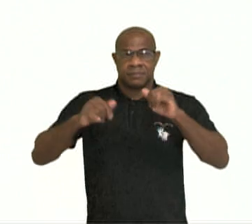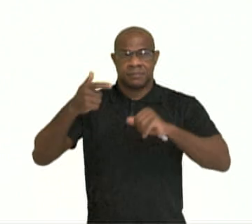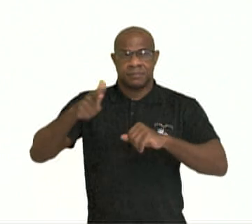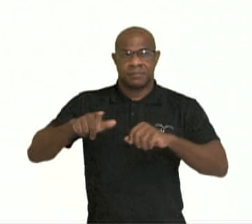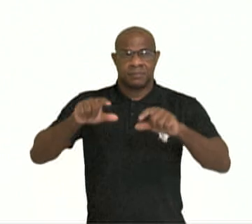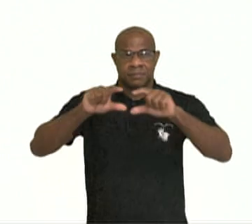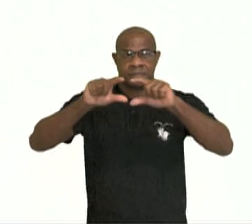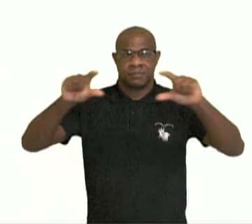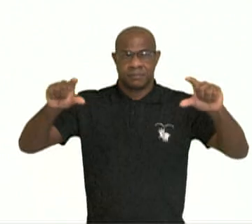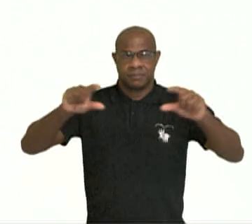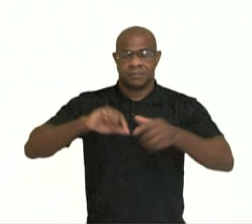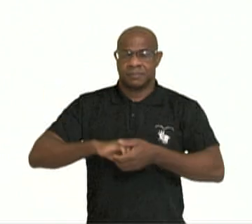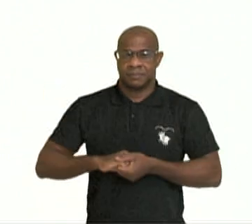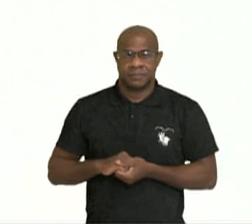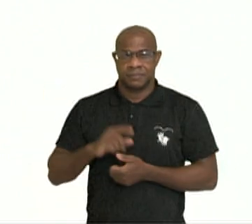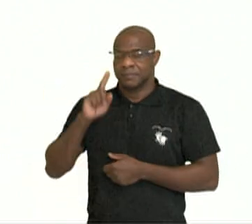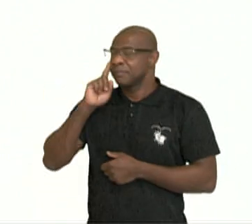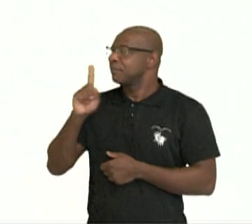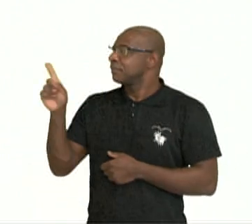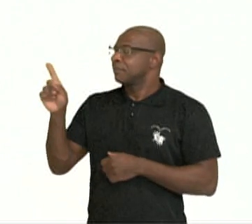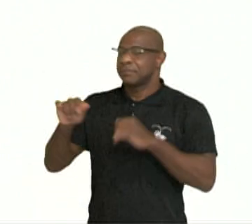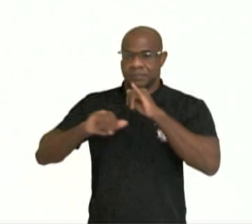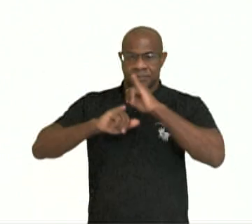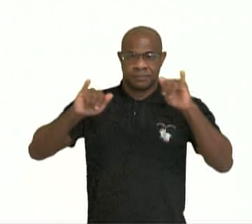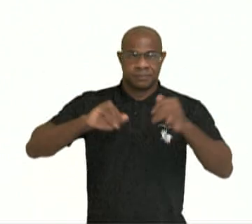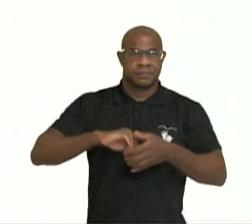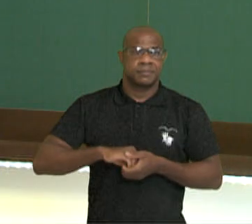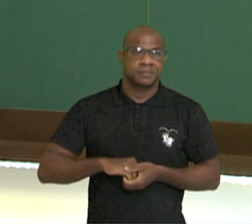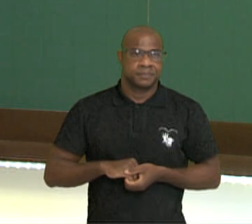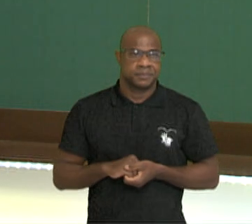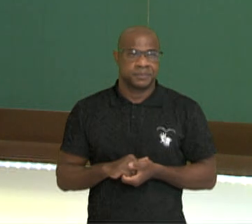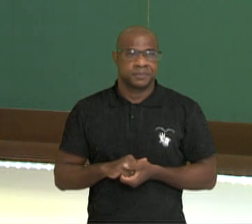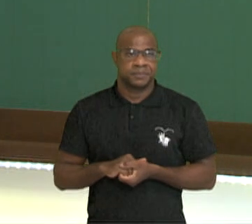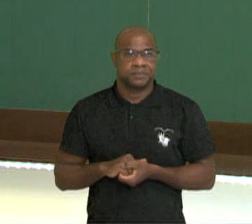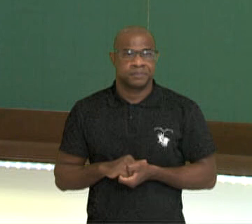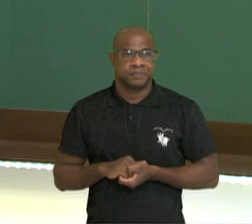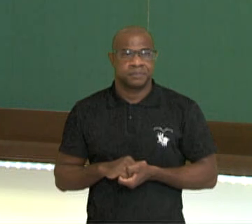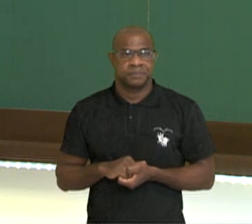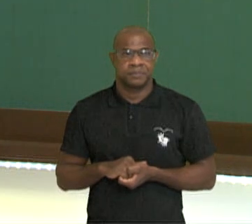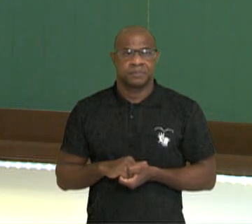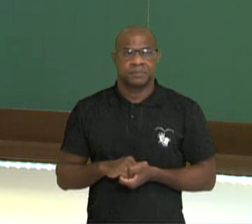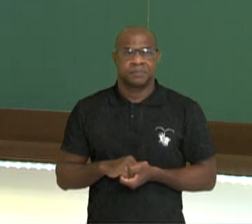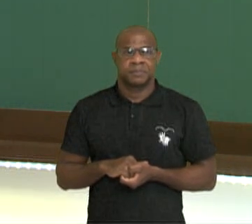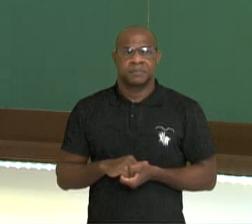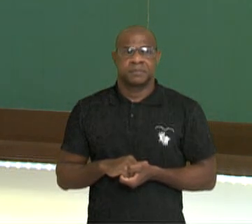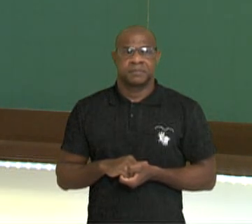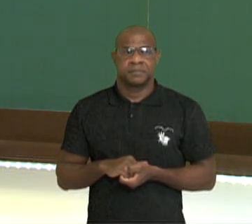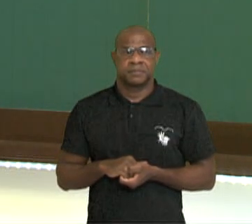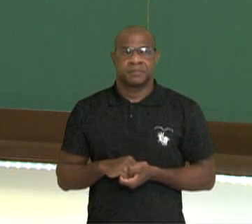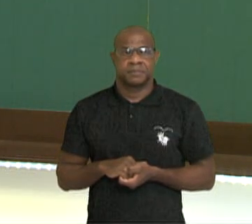el polémico cambio de la hora. ¿Por qué que el periódico